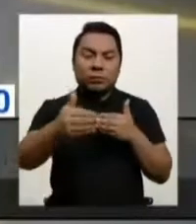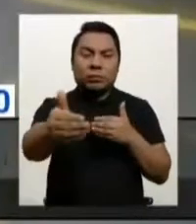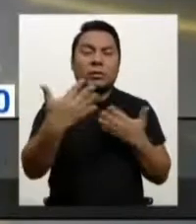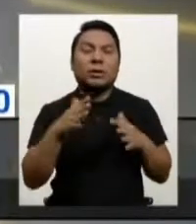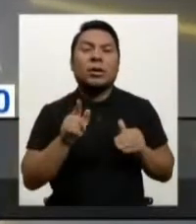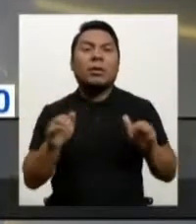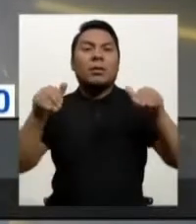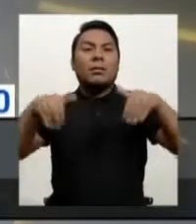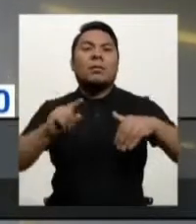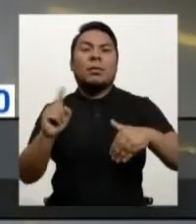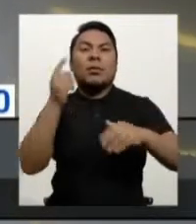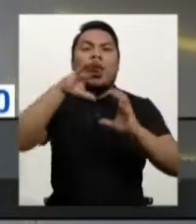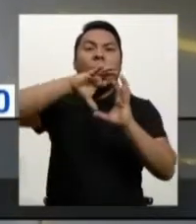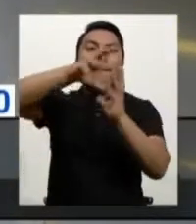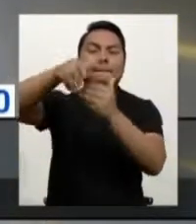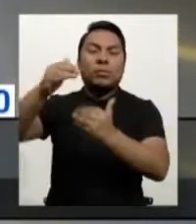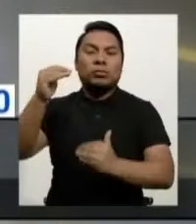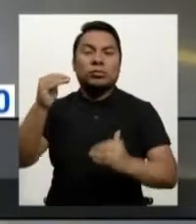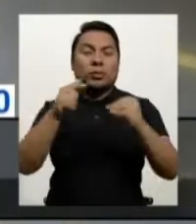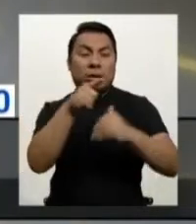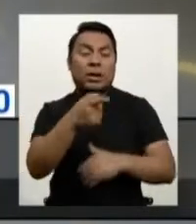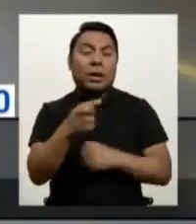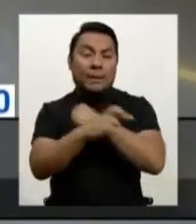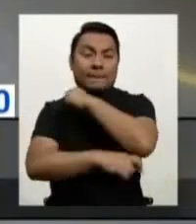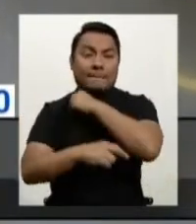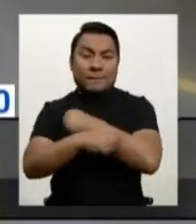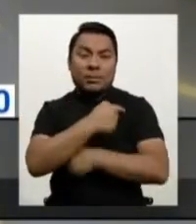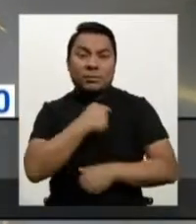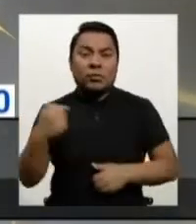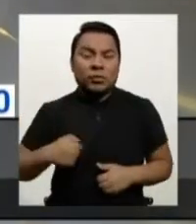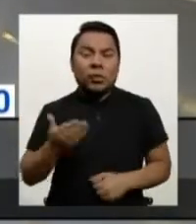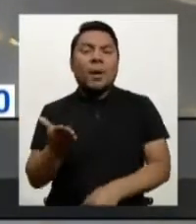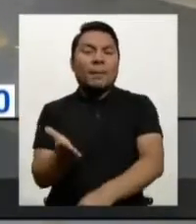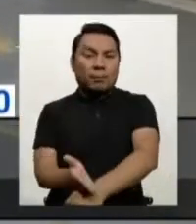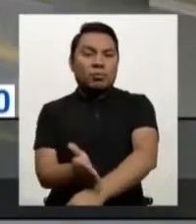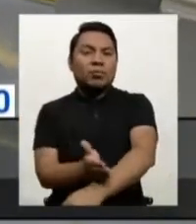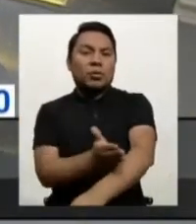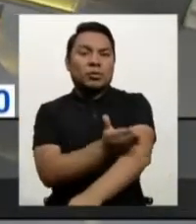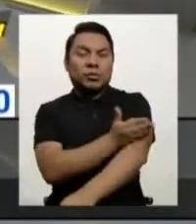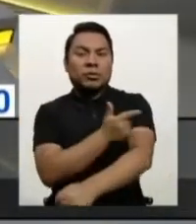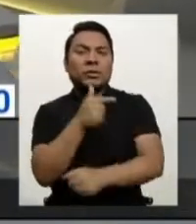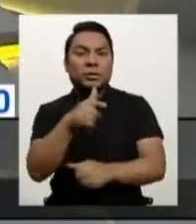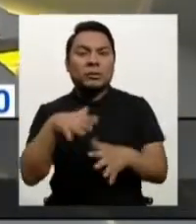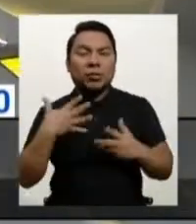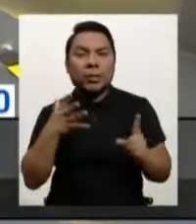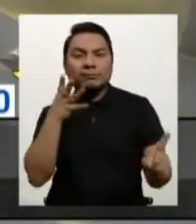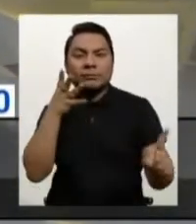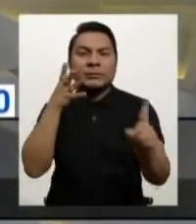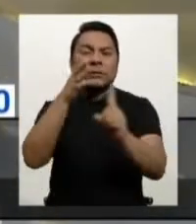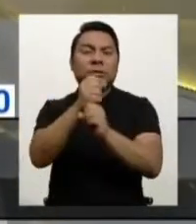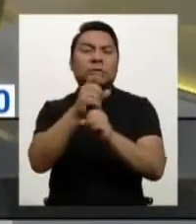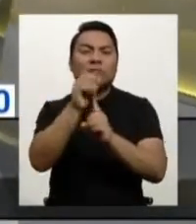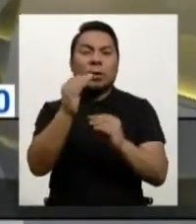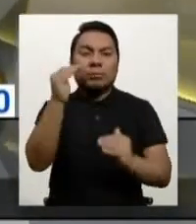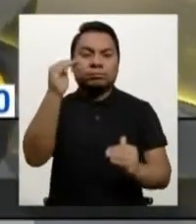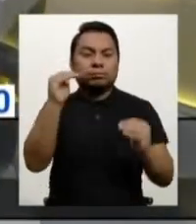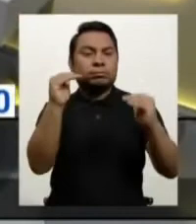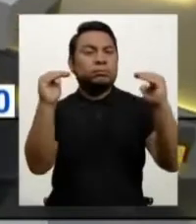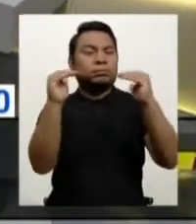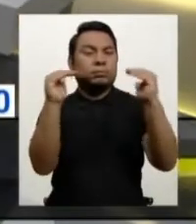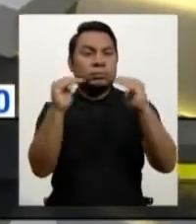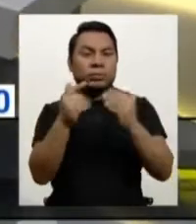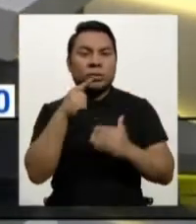lugar que le corresponde. Porque si bien China es un país que está en proceso de alcanzar un nivel, digamos, como